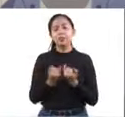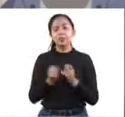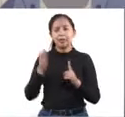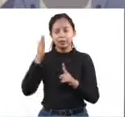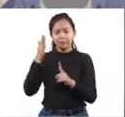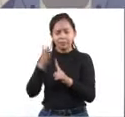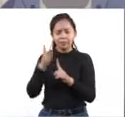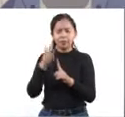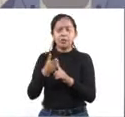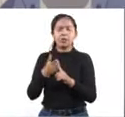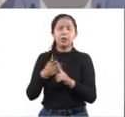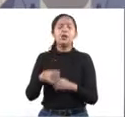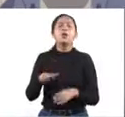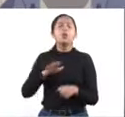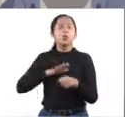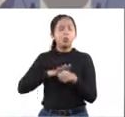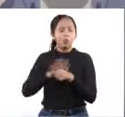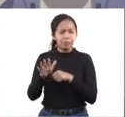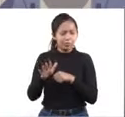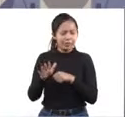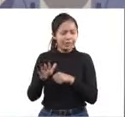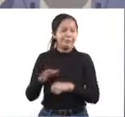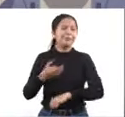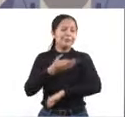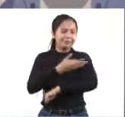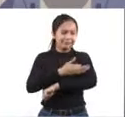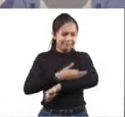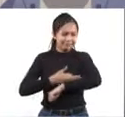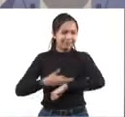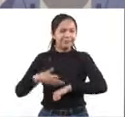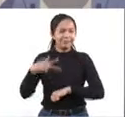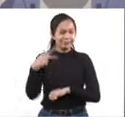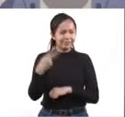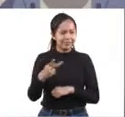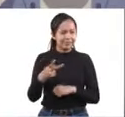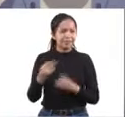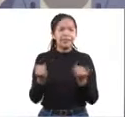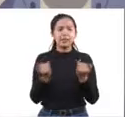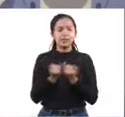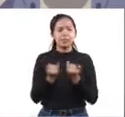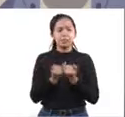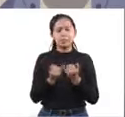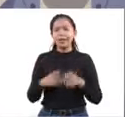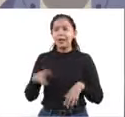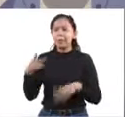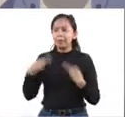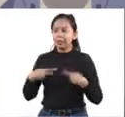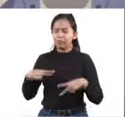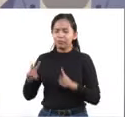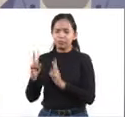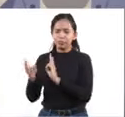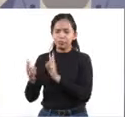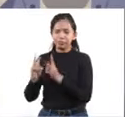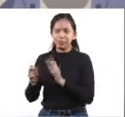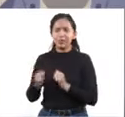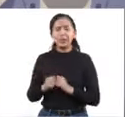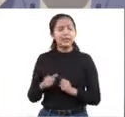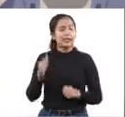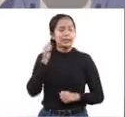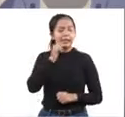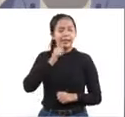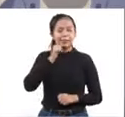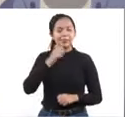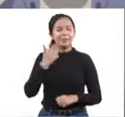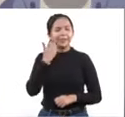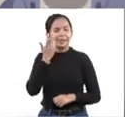la vida, a la familia, a su comunidad, siempre en busca de justicia y